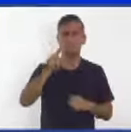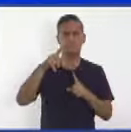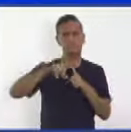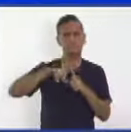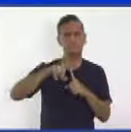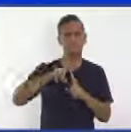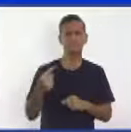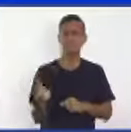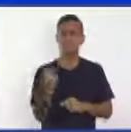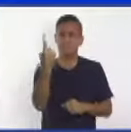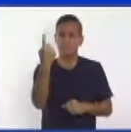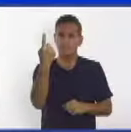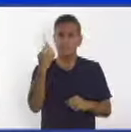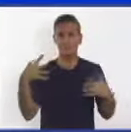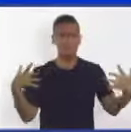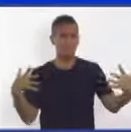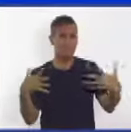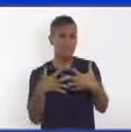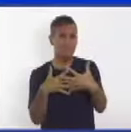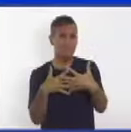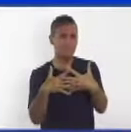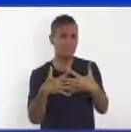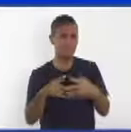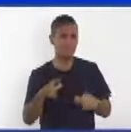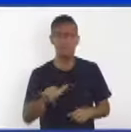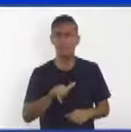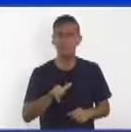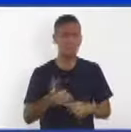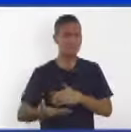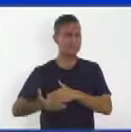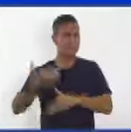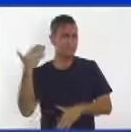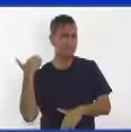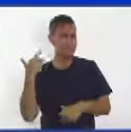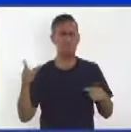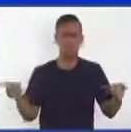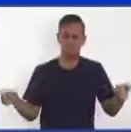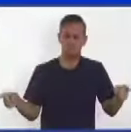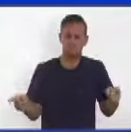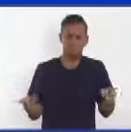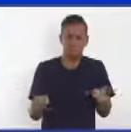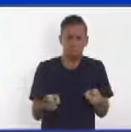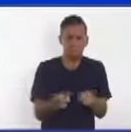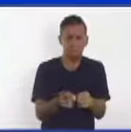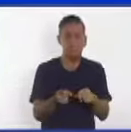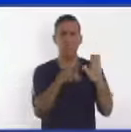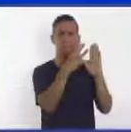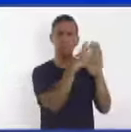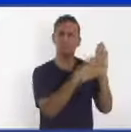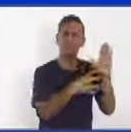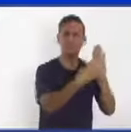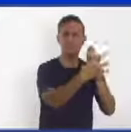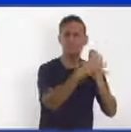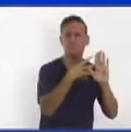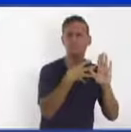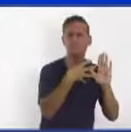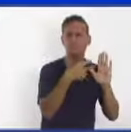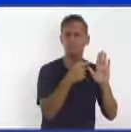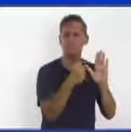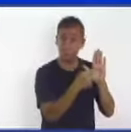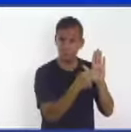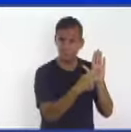cuadro sinóptico sobre las características tanto del lenguaje como de la sintaxis